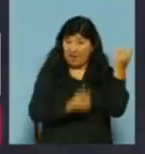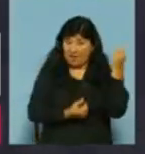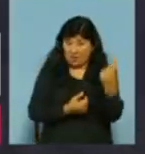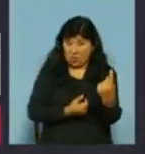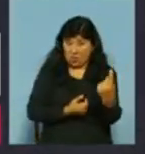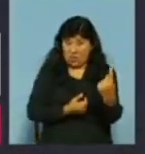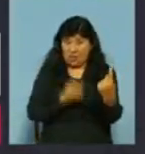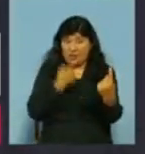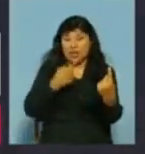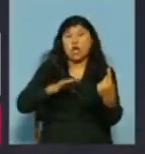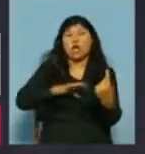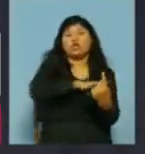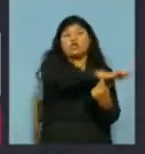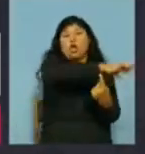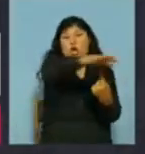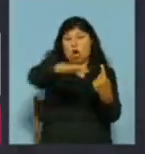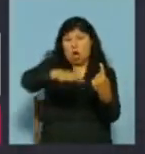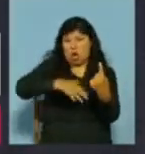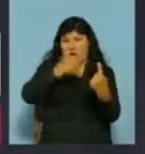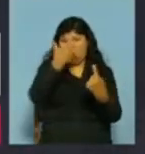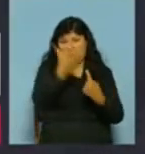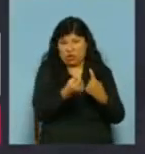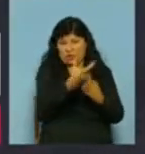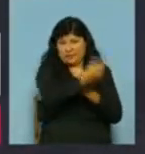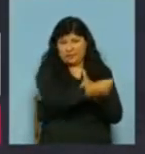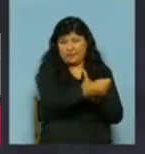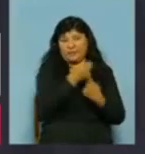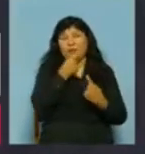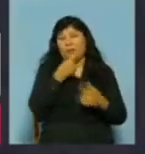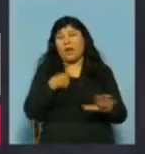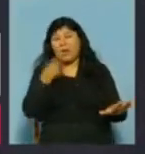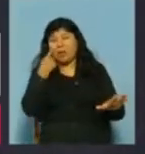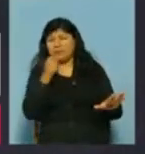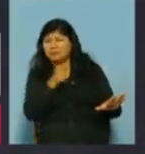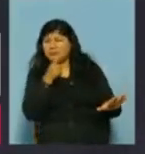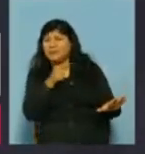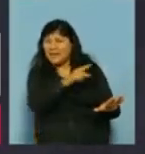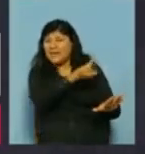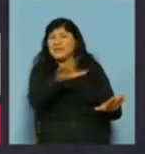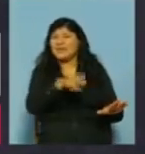no un conjunto de personas que cuando algo no les gusta